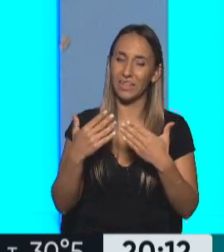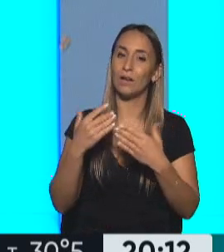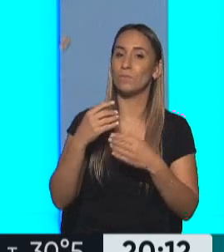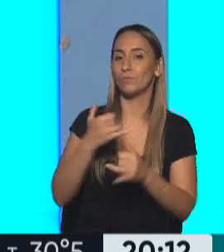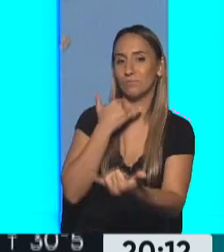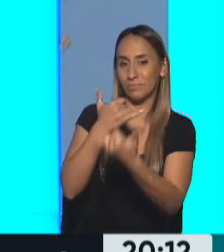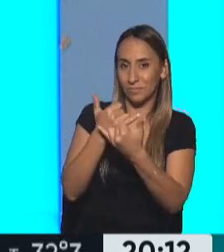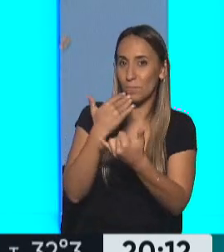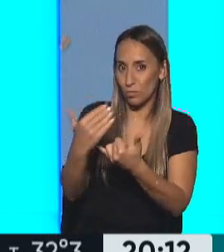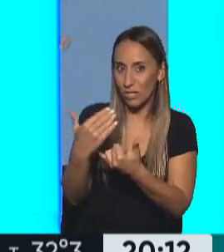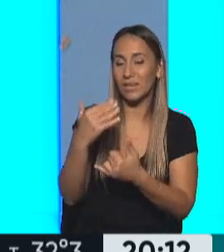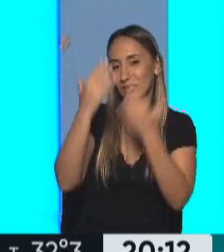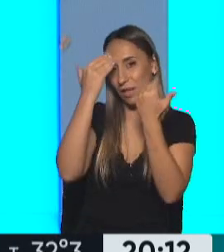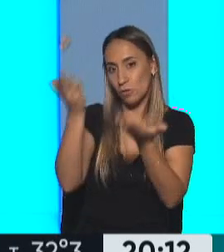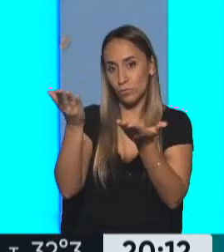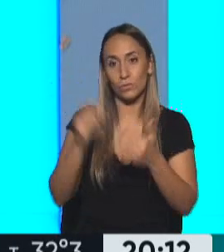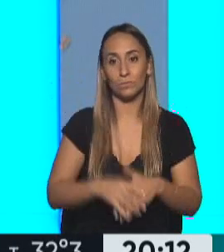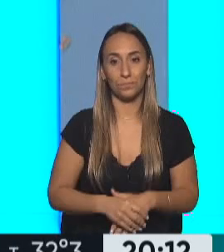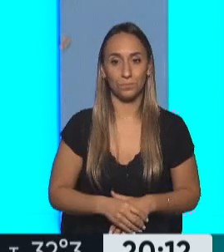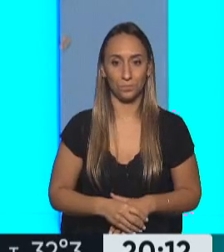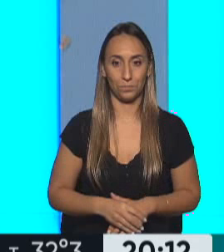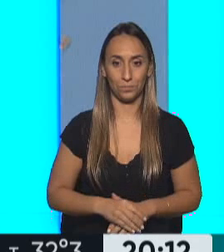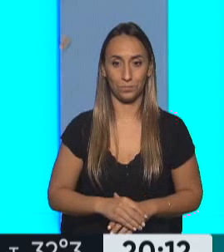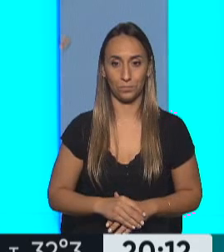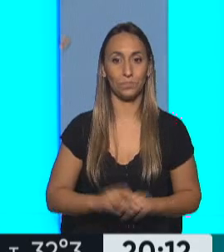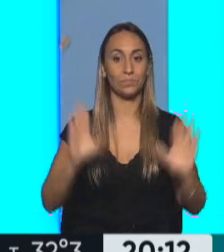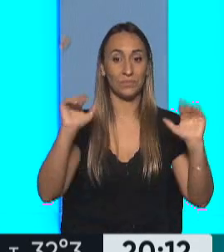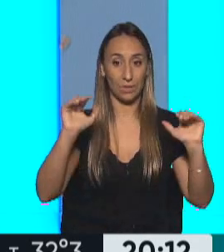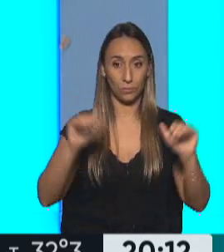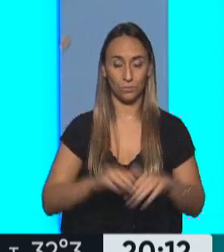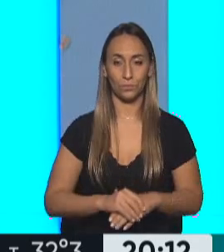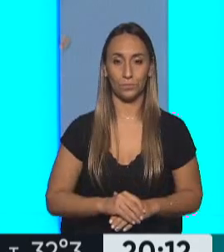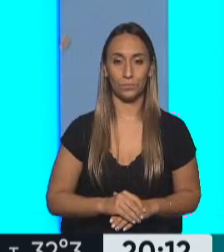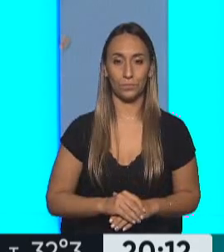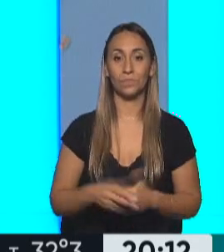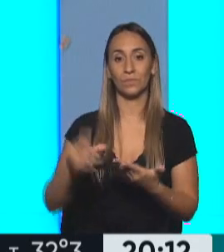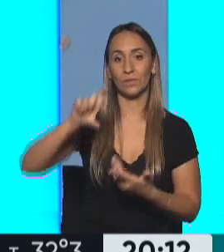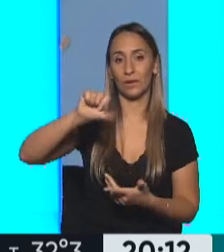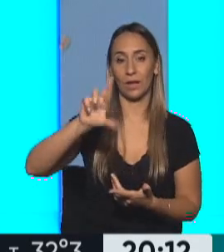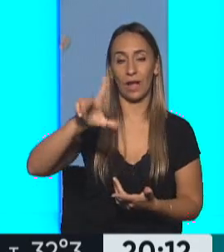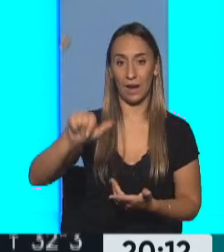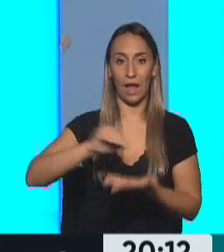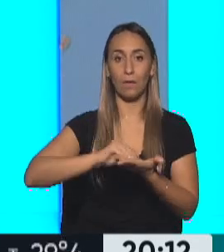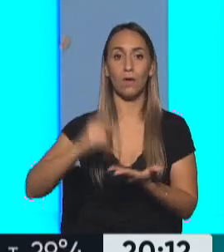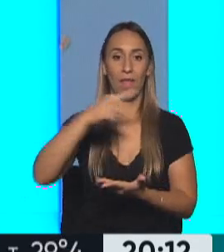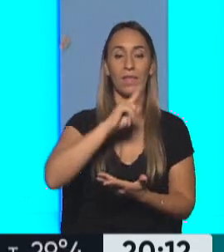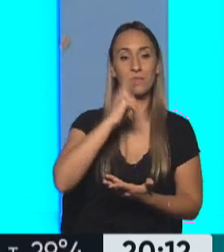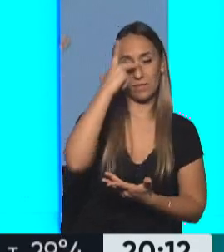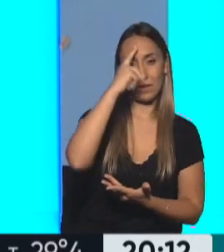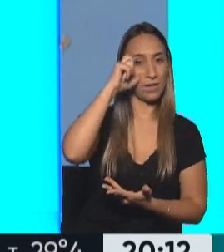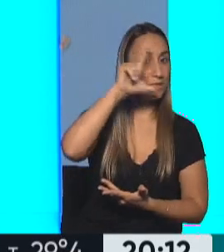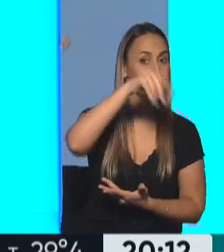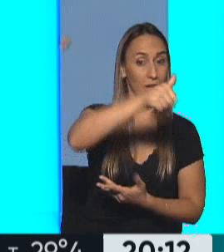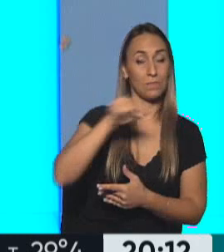comunicación. Te saludamos. Hablamos. Hasta luego. Chao. Carla Junqueira es la abogada de Thelma Fardin en